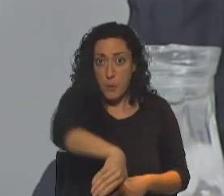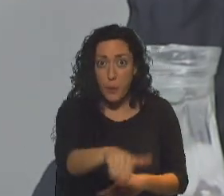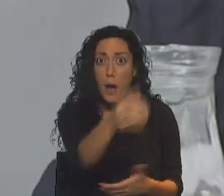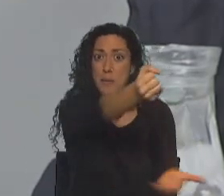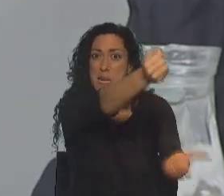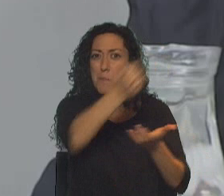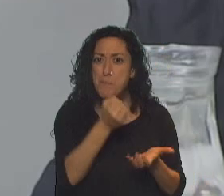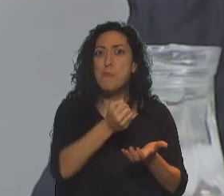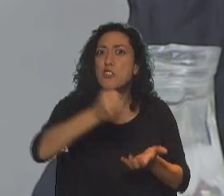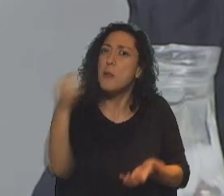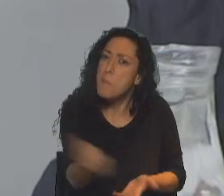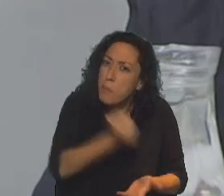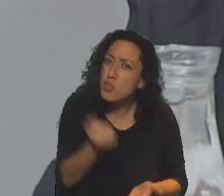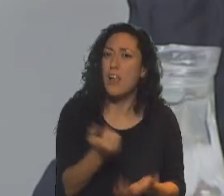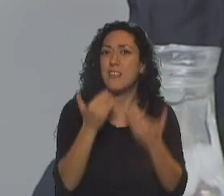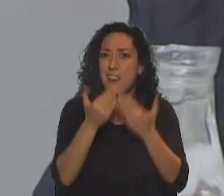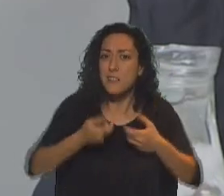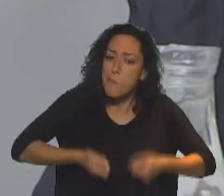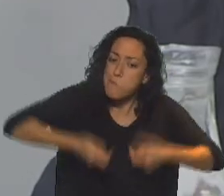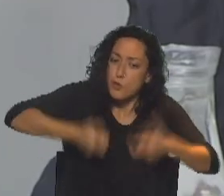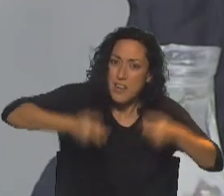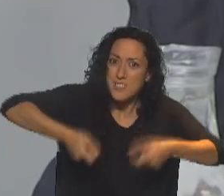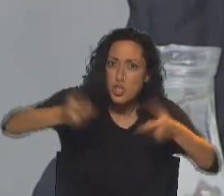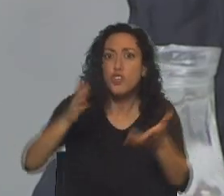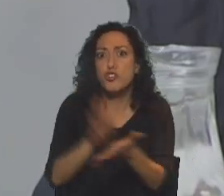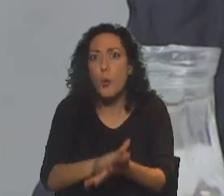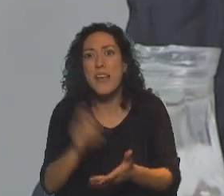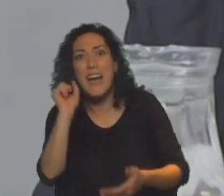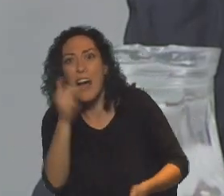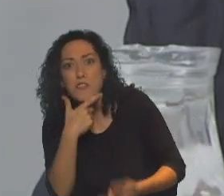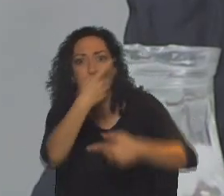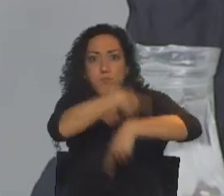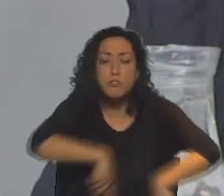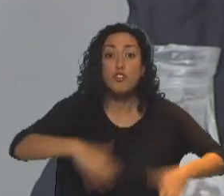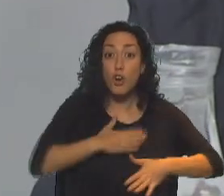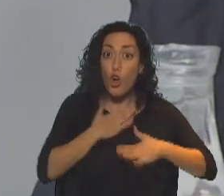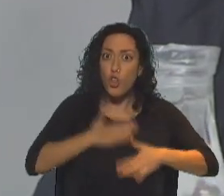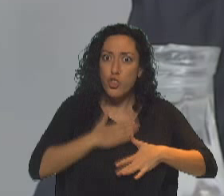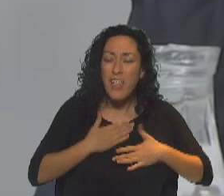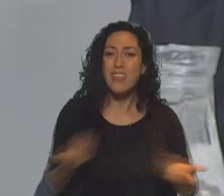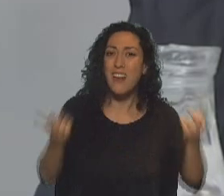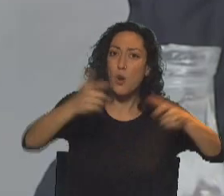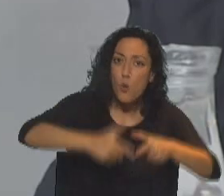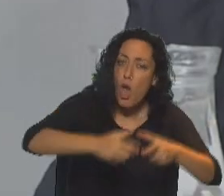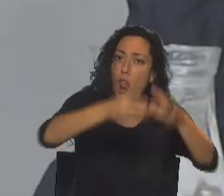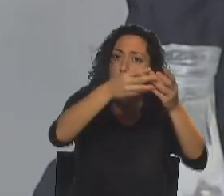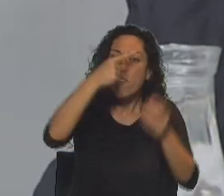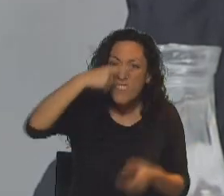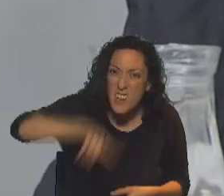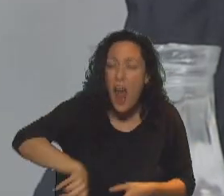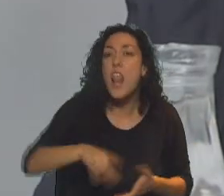que nos va a permitir tener exportaciones con el gas y demás. Yo venía contenta porque finalmente, ahora que tenemos que